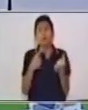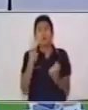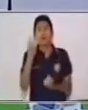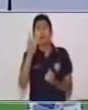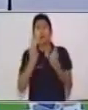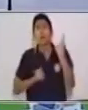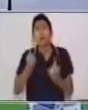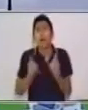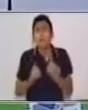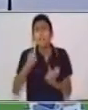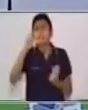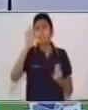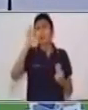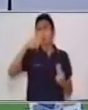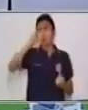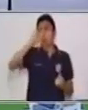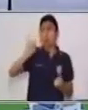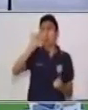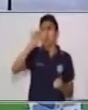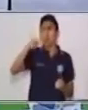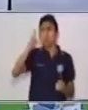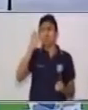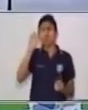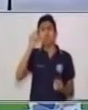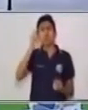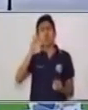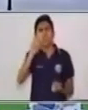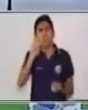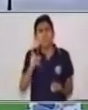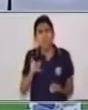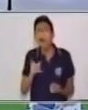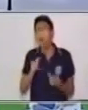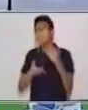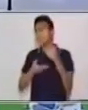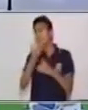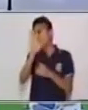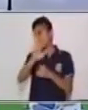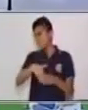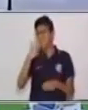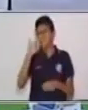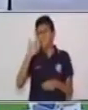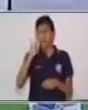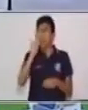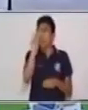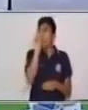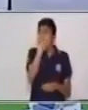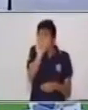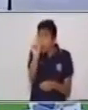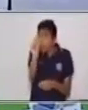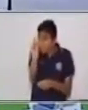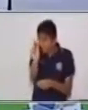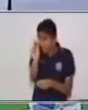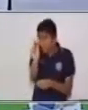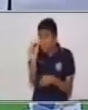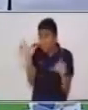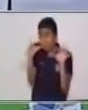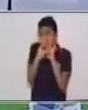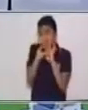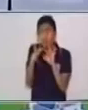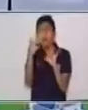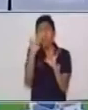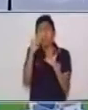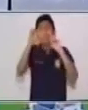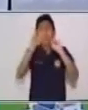¿Cuáles son esas conjunciones coordinantes copulativas? Simplemente van a ser una parte o el enlace en la cual se